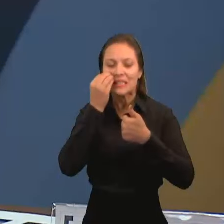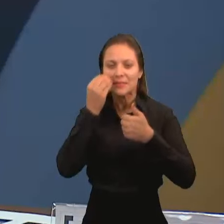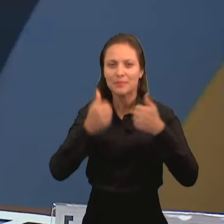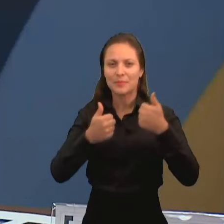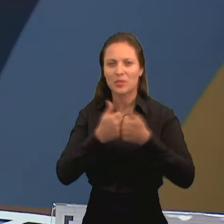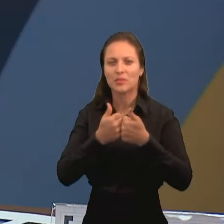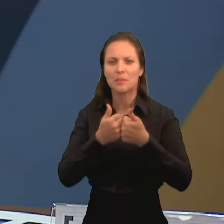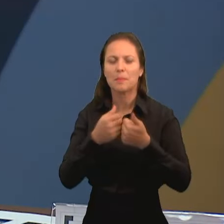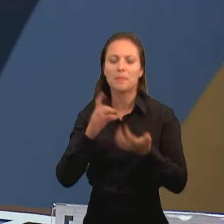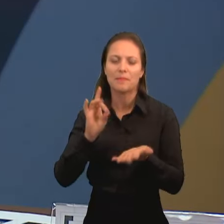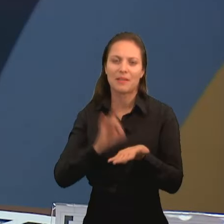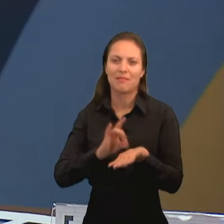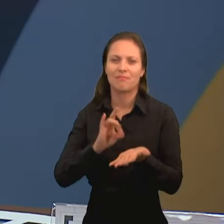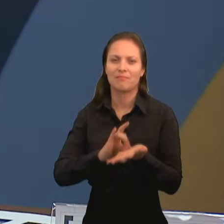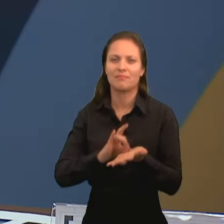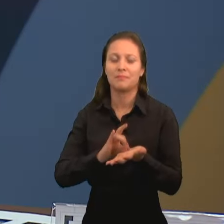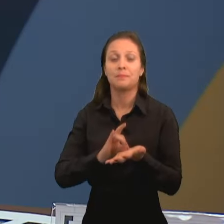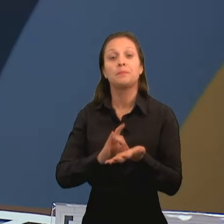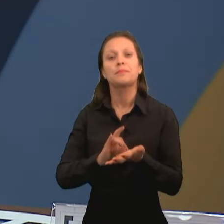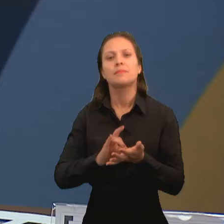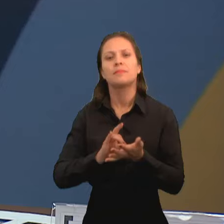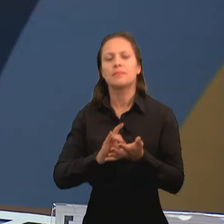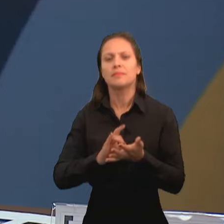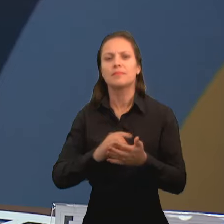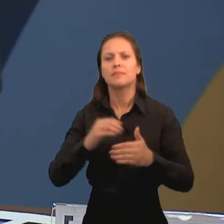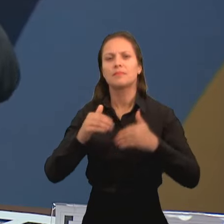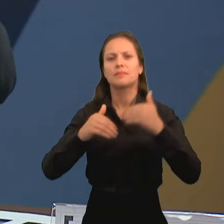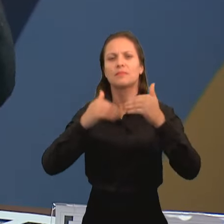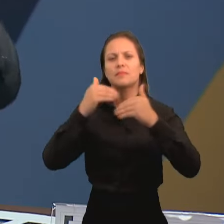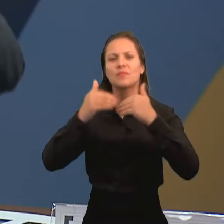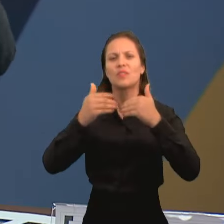a la salida real. Este proceso